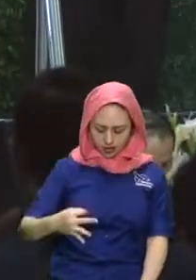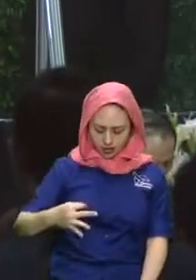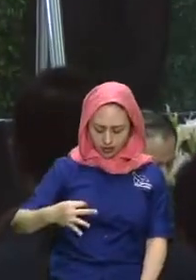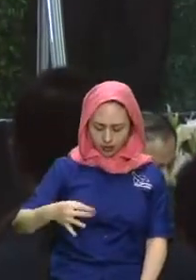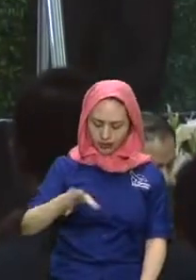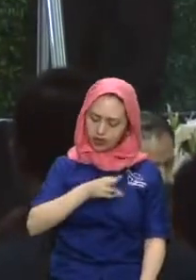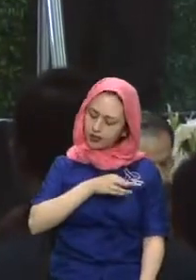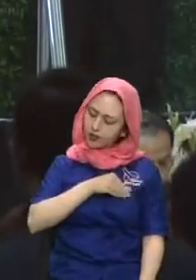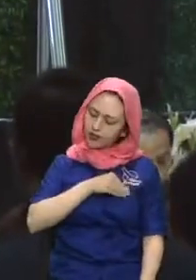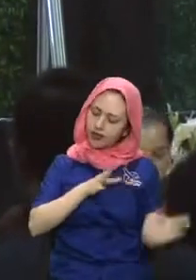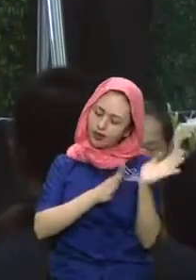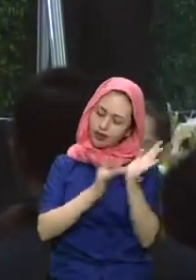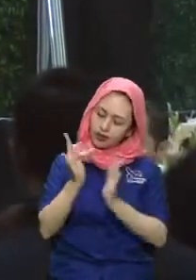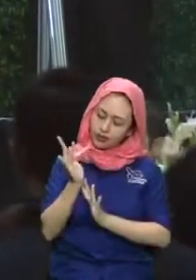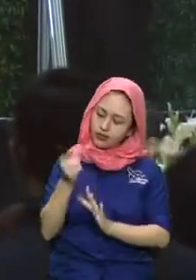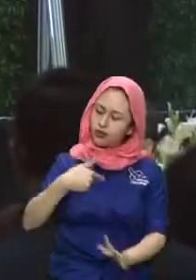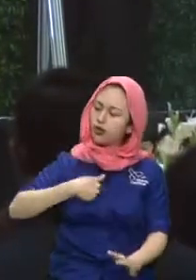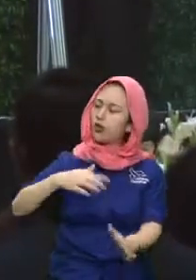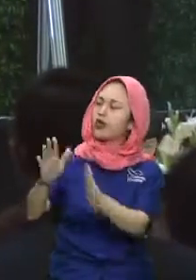papito precioso,